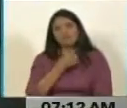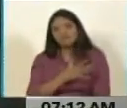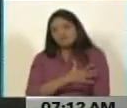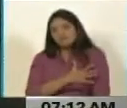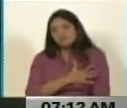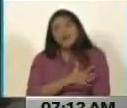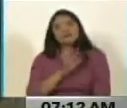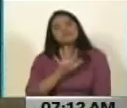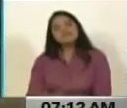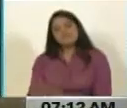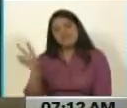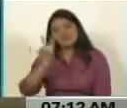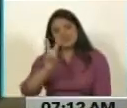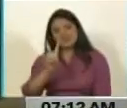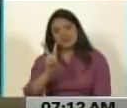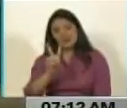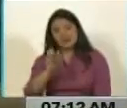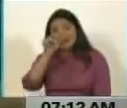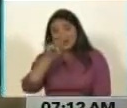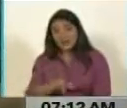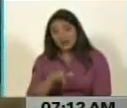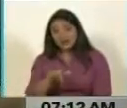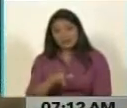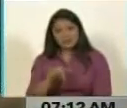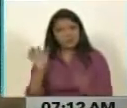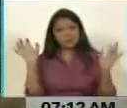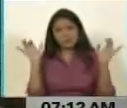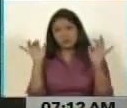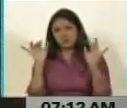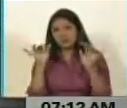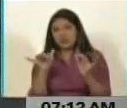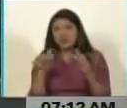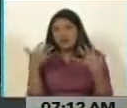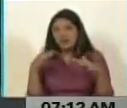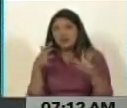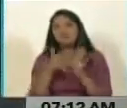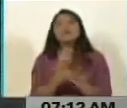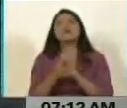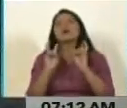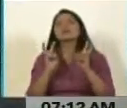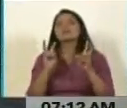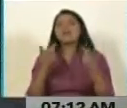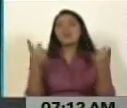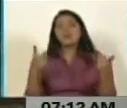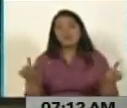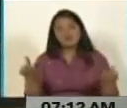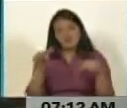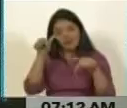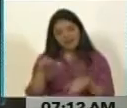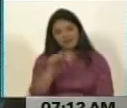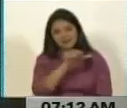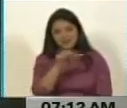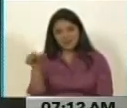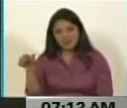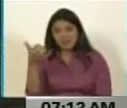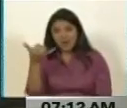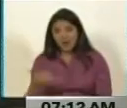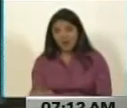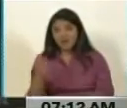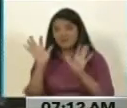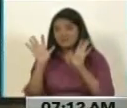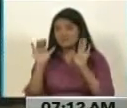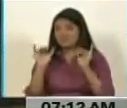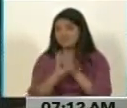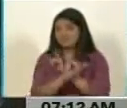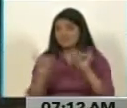que sea Venezuela el meollo del asunto musical en esta semana. Vamos entonces a despedir esta